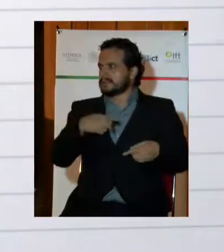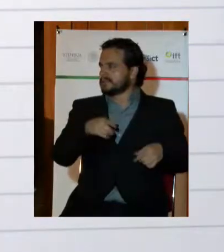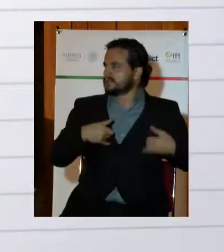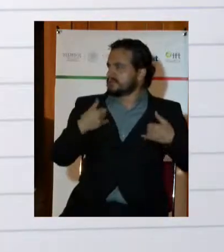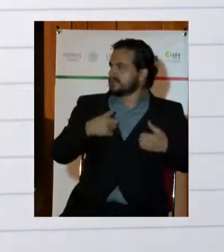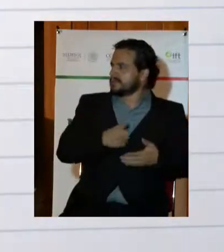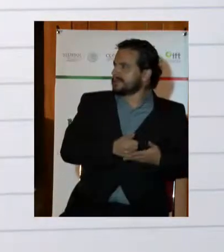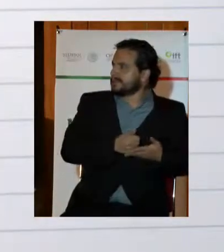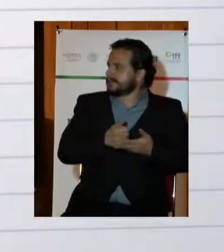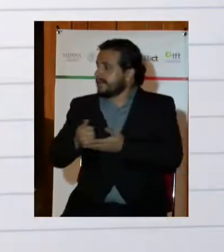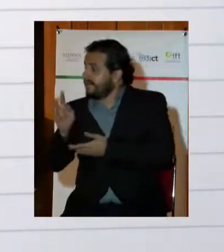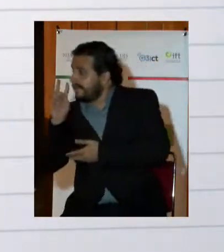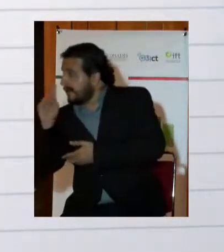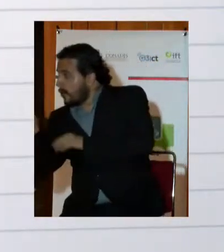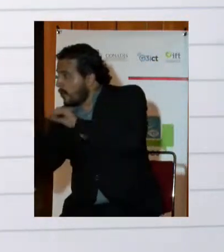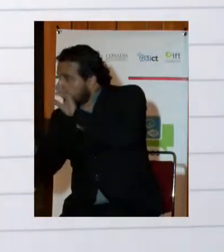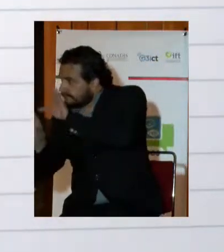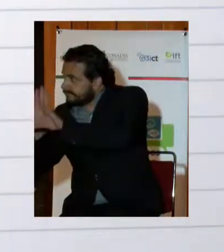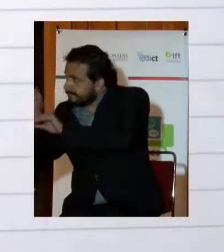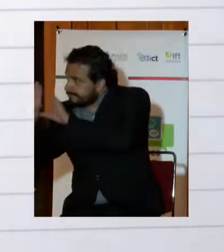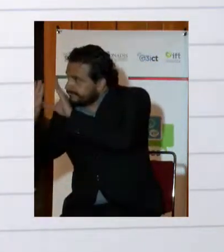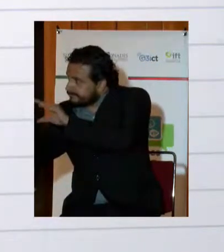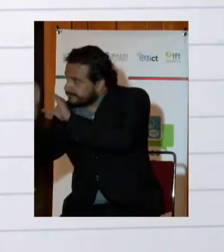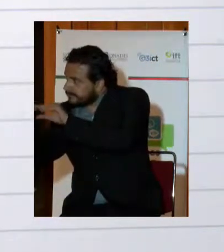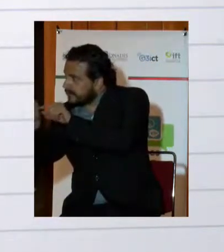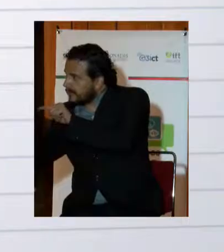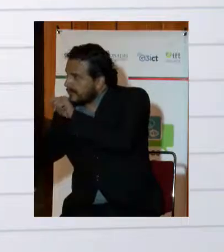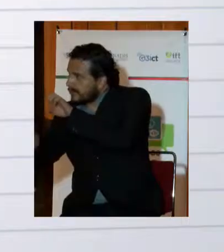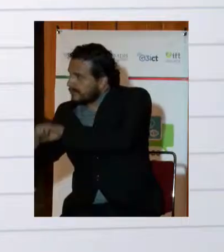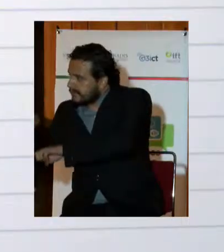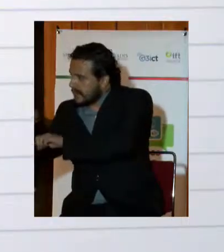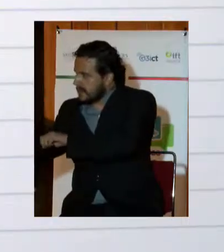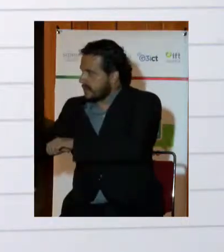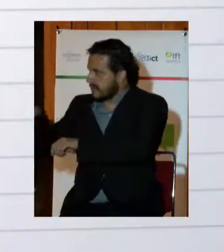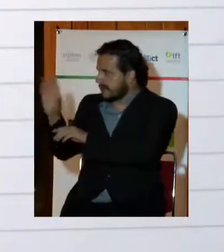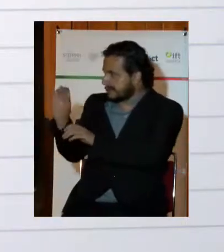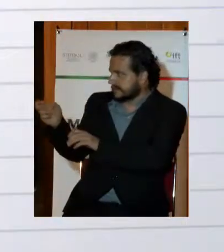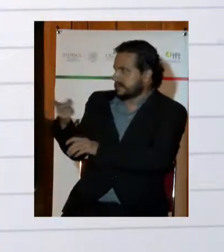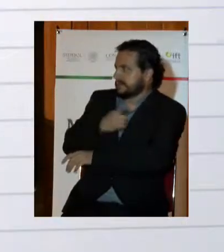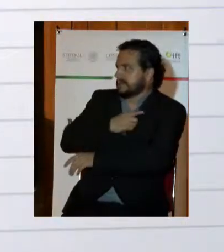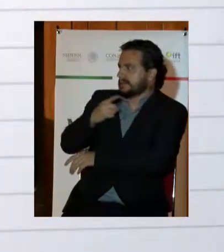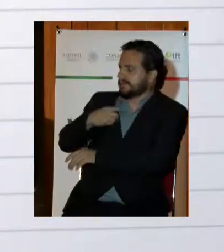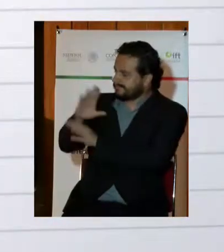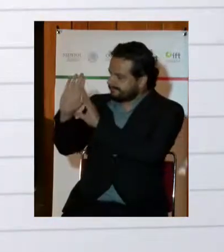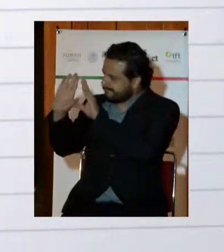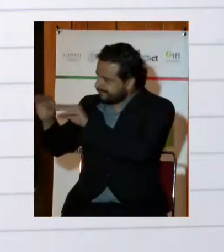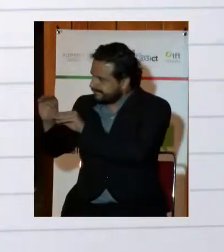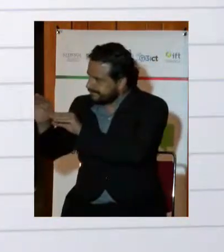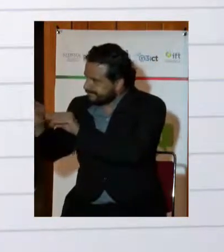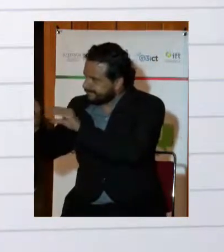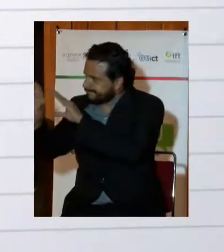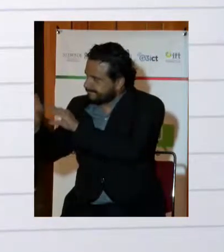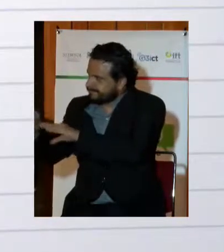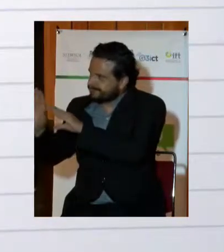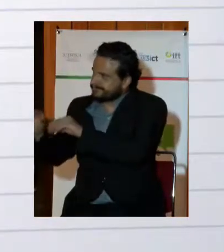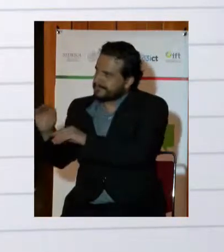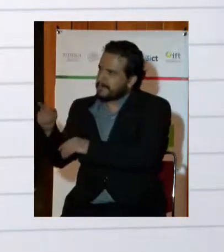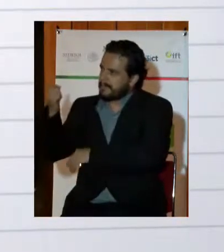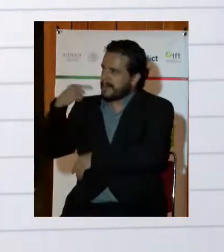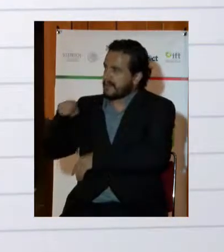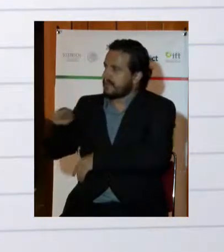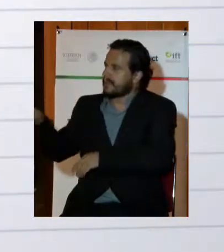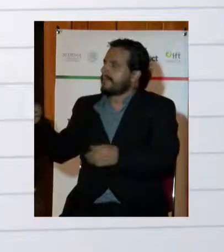una campaña de un operador de telecomunicaciones donde chavos van con personas de la tercera edad y les enseñan a utilizar